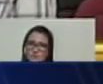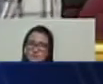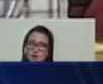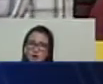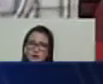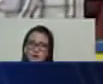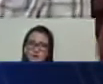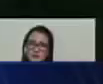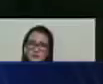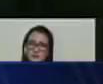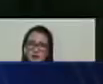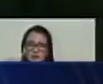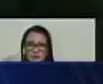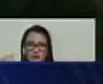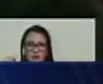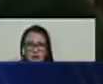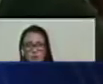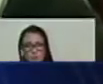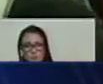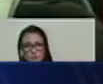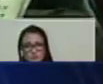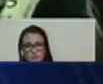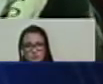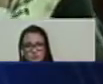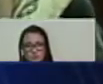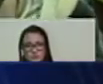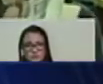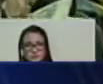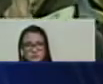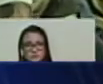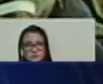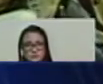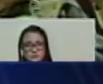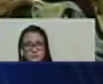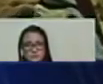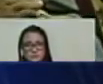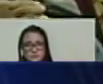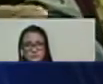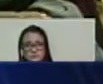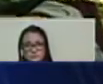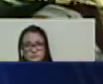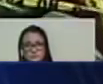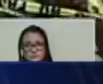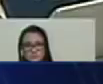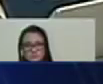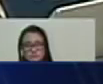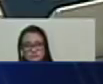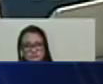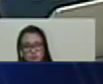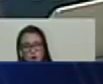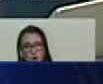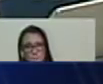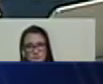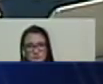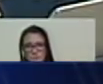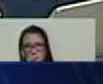Había una receta, había una agenda, había un récipe, como decimos los médicos.